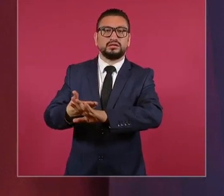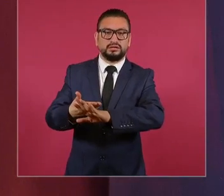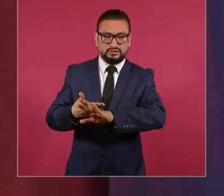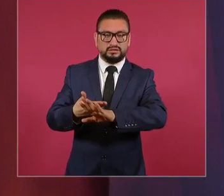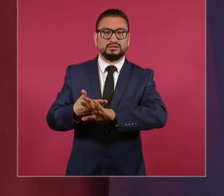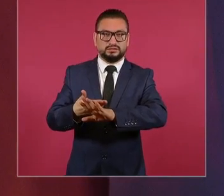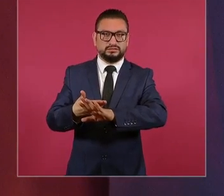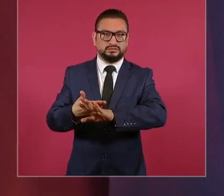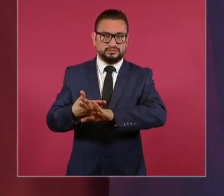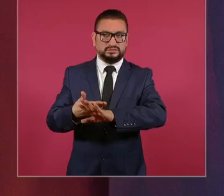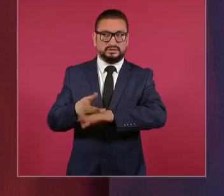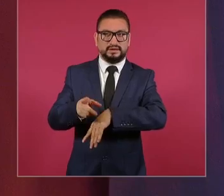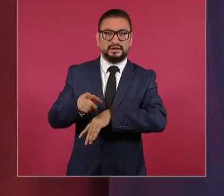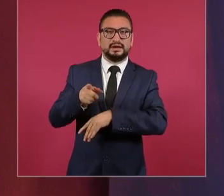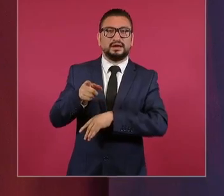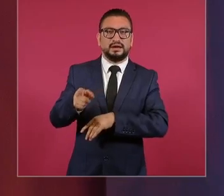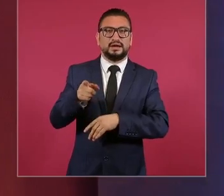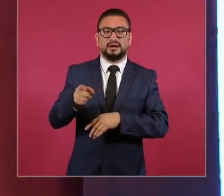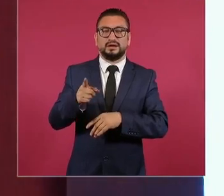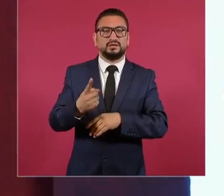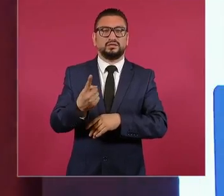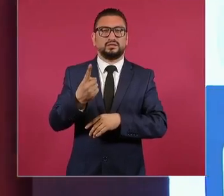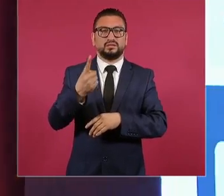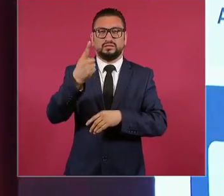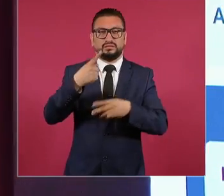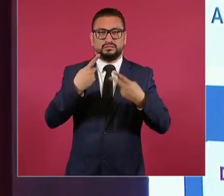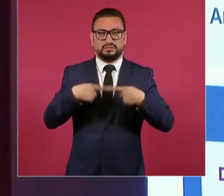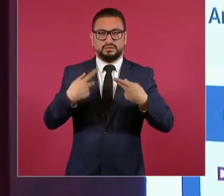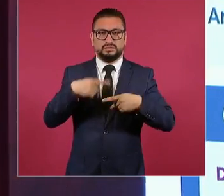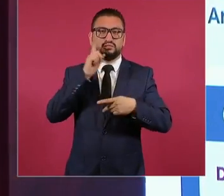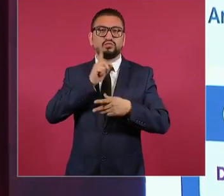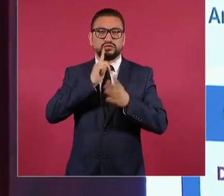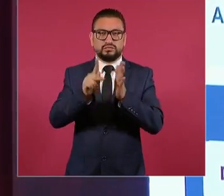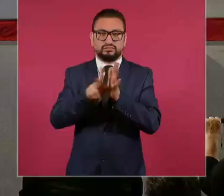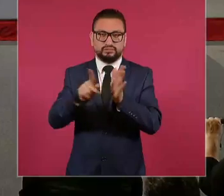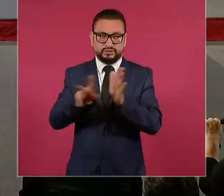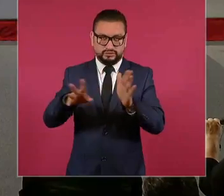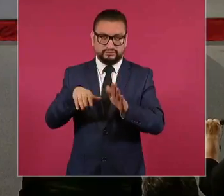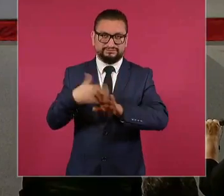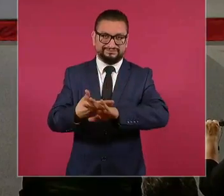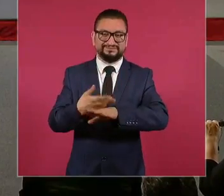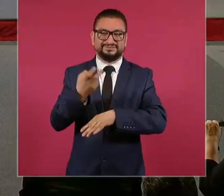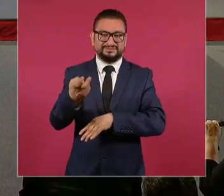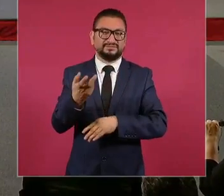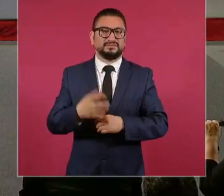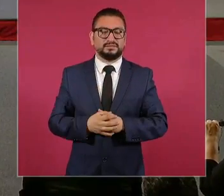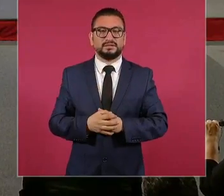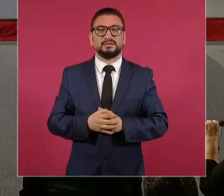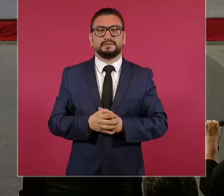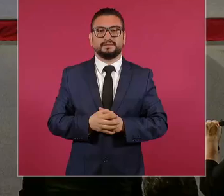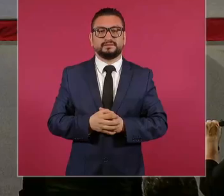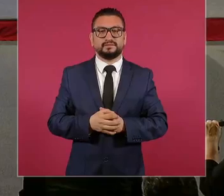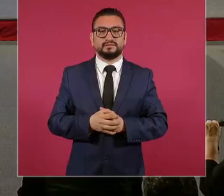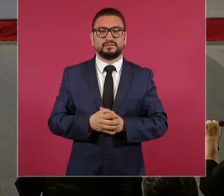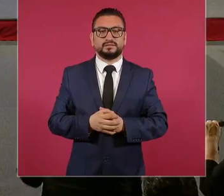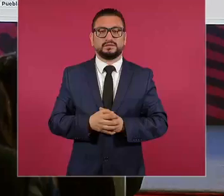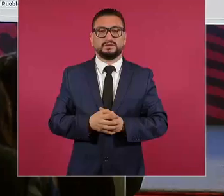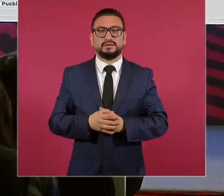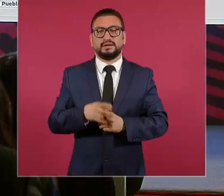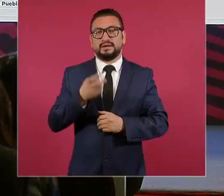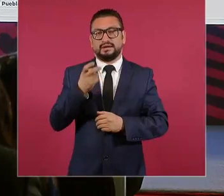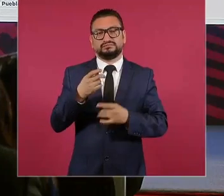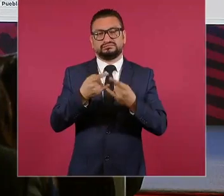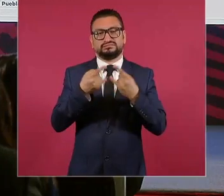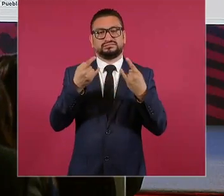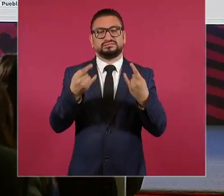en agravio de una importante periodista. Entonces, este caso